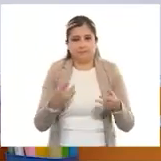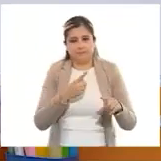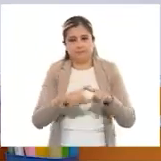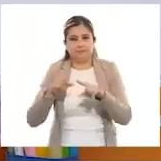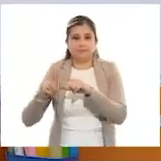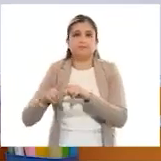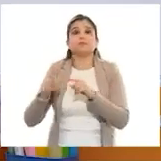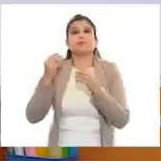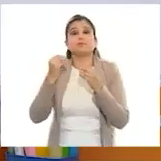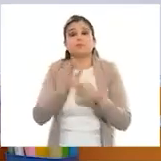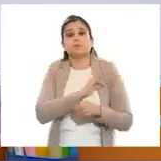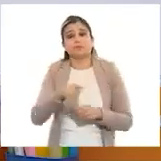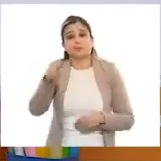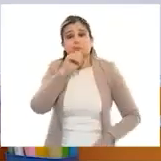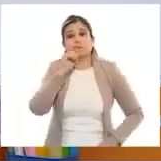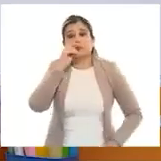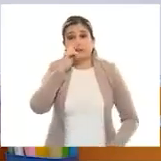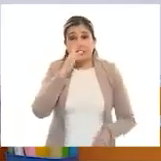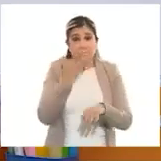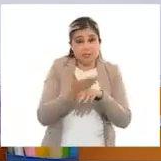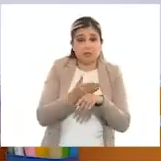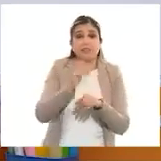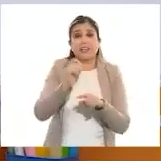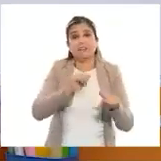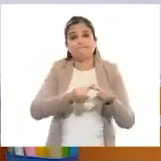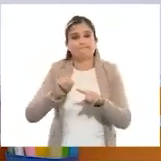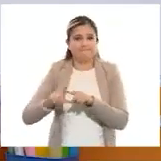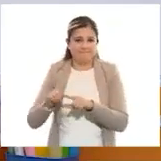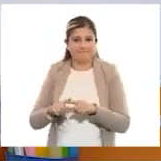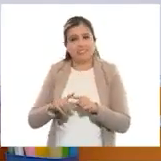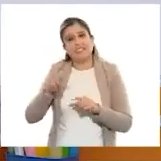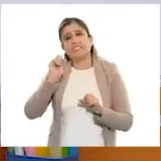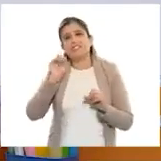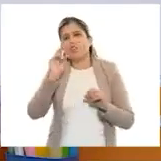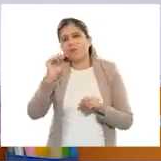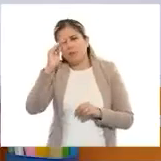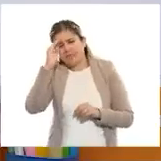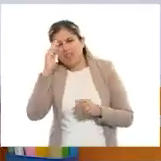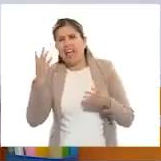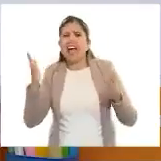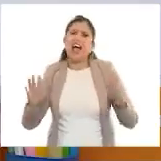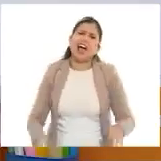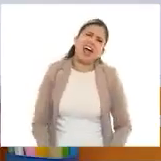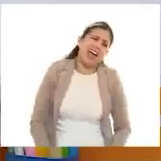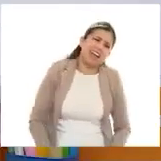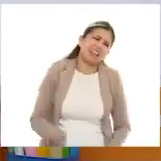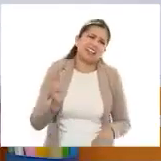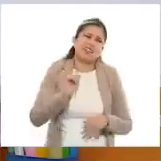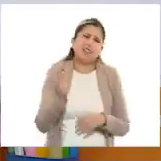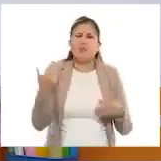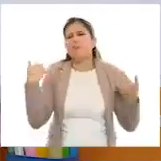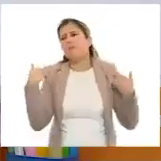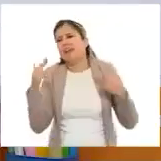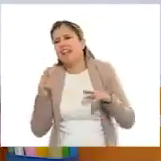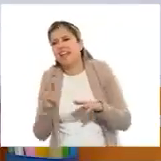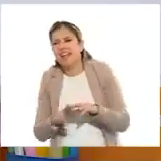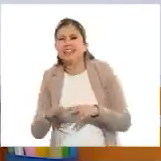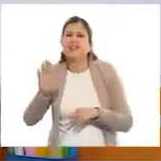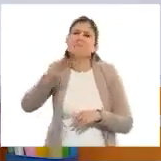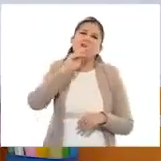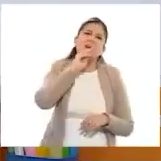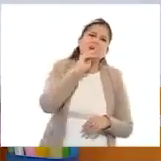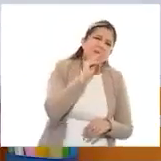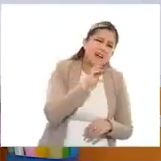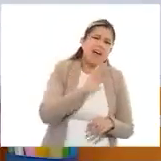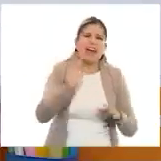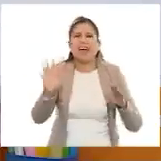mucho de lo cual se pueden responsabilizar de una mejor manera, sin pensar en que, ay, no, es que maestra, es que mamá, es